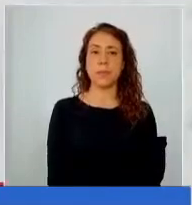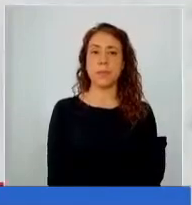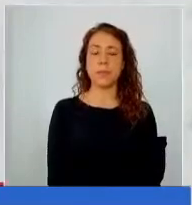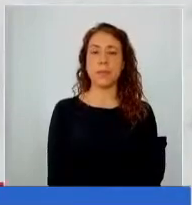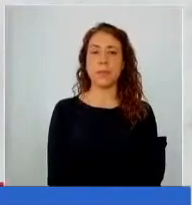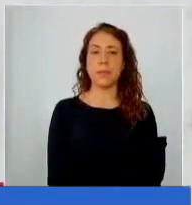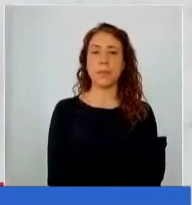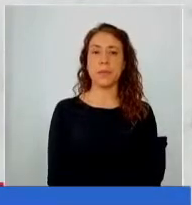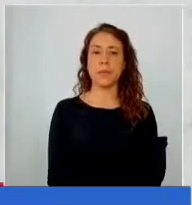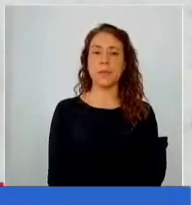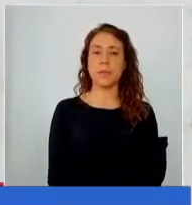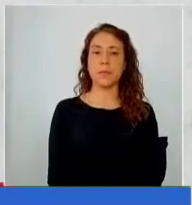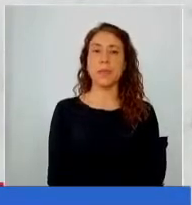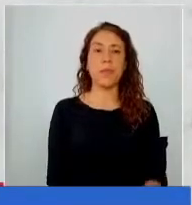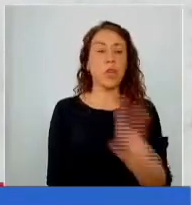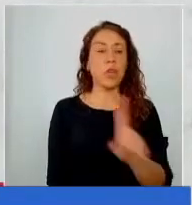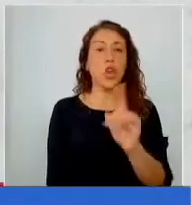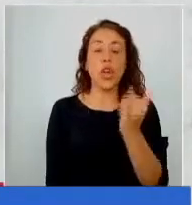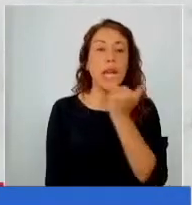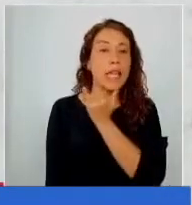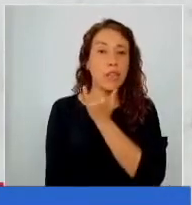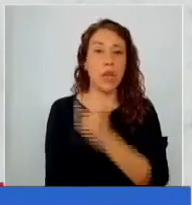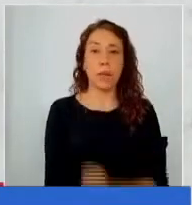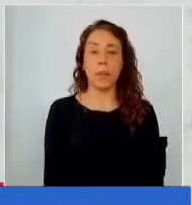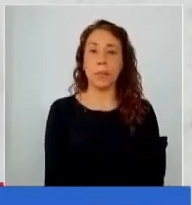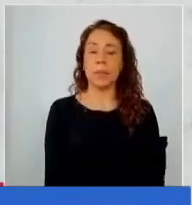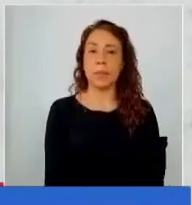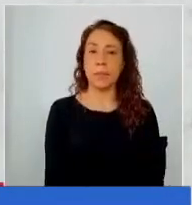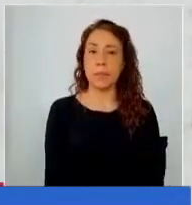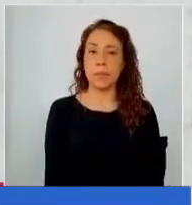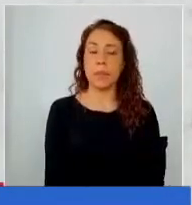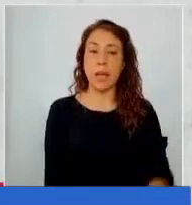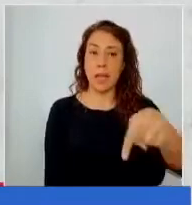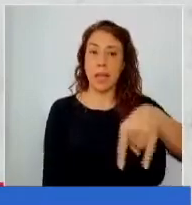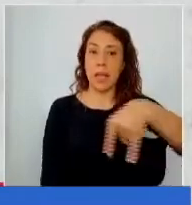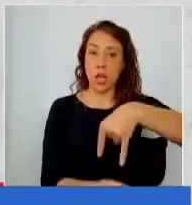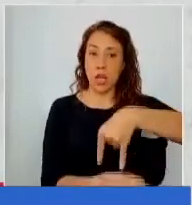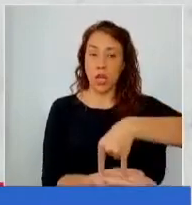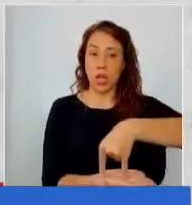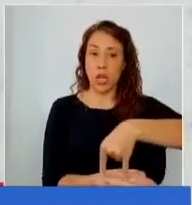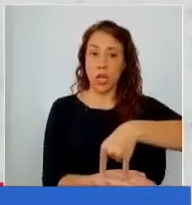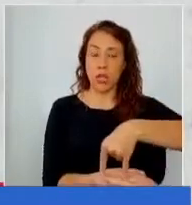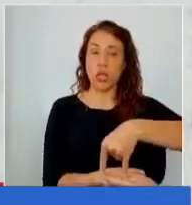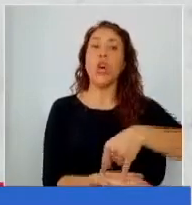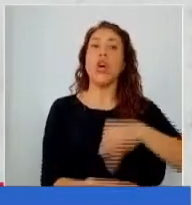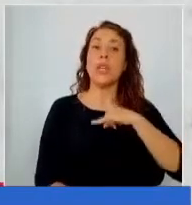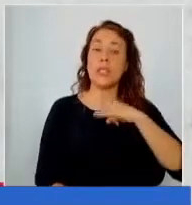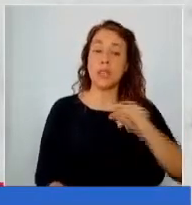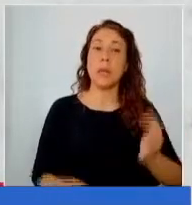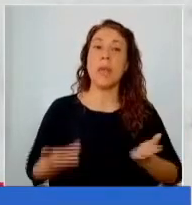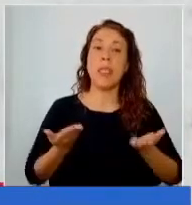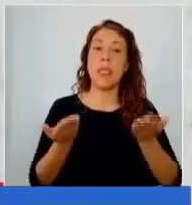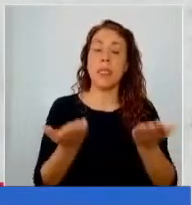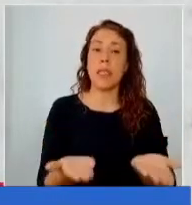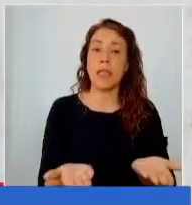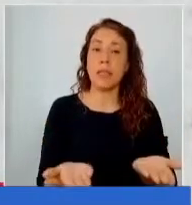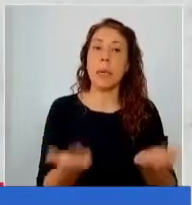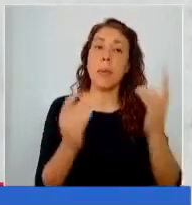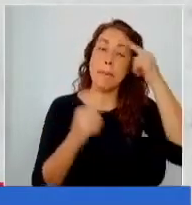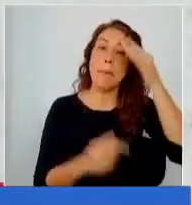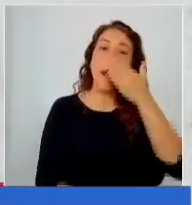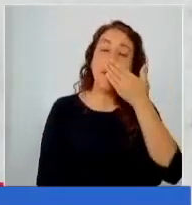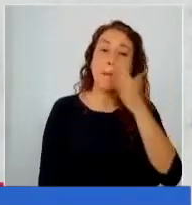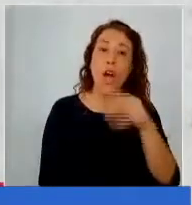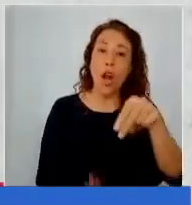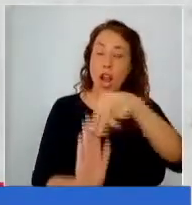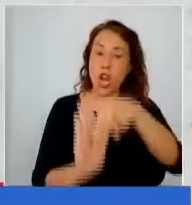y no nos equivoque si viene este congreso siempre estará disponible para mejorar nuestras normas